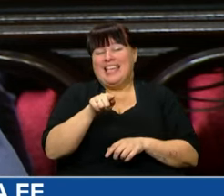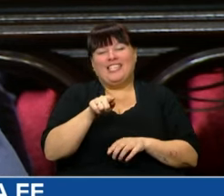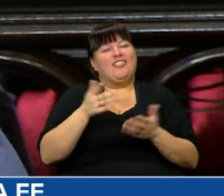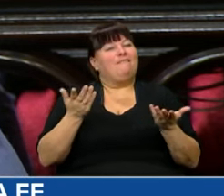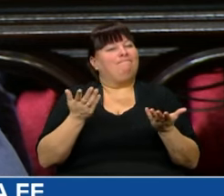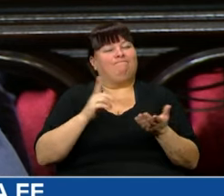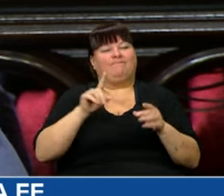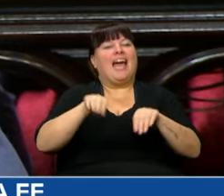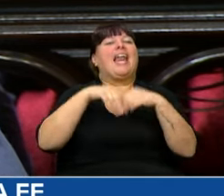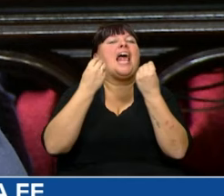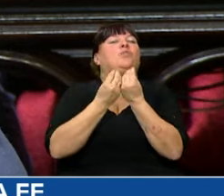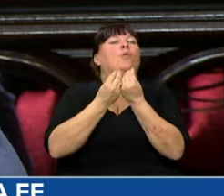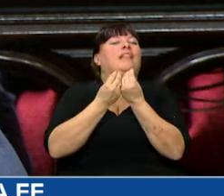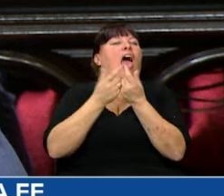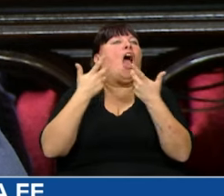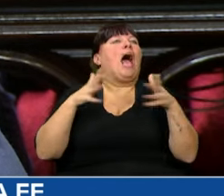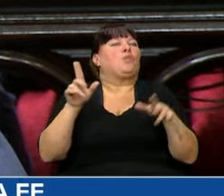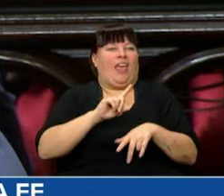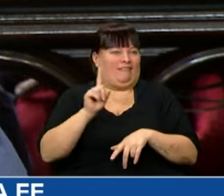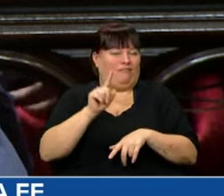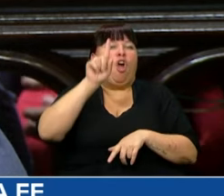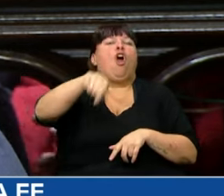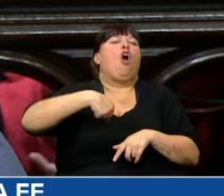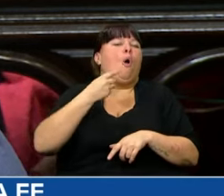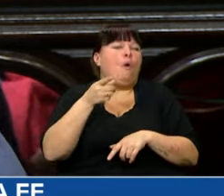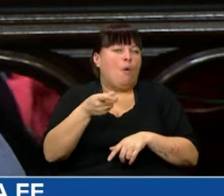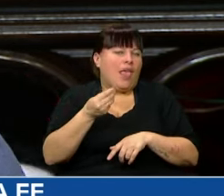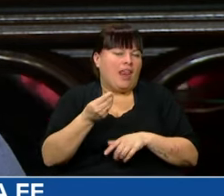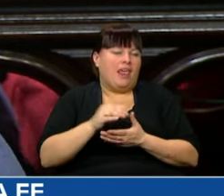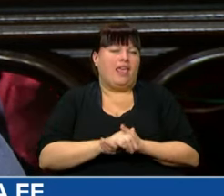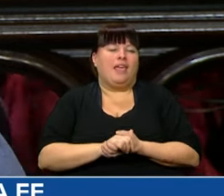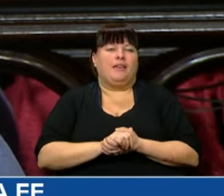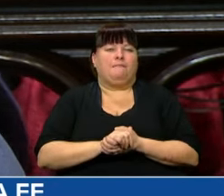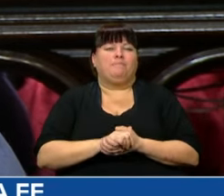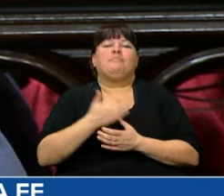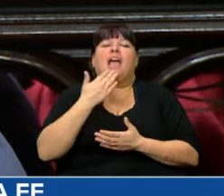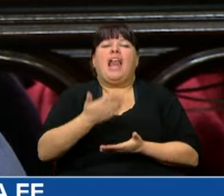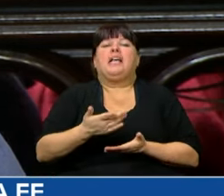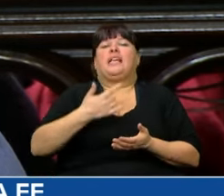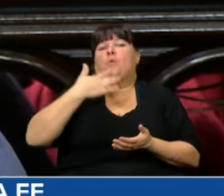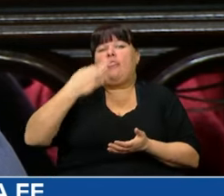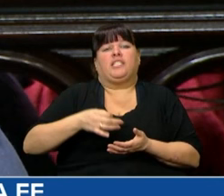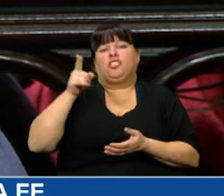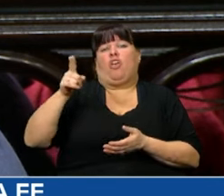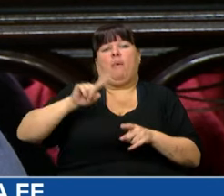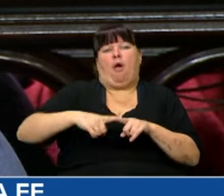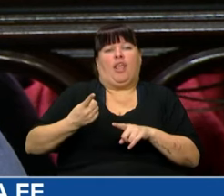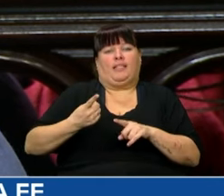el resultado de la casualidad. Eso es el resultado de una decisión política.